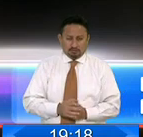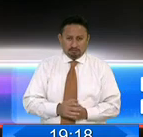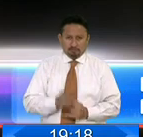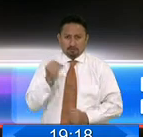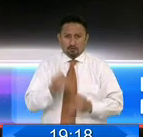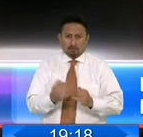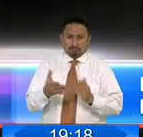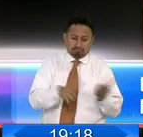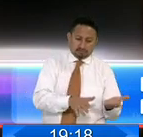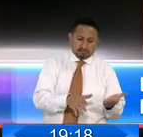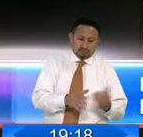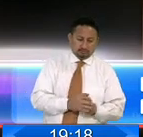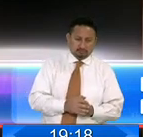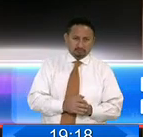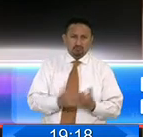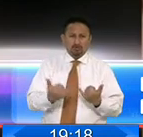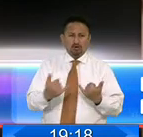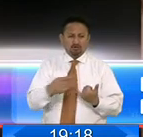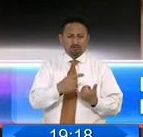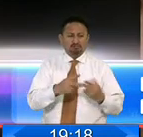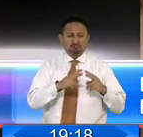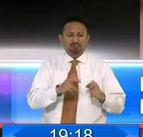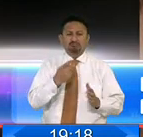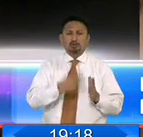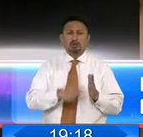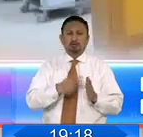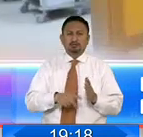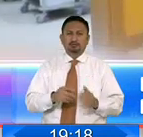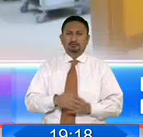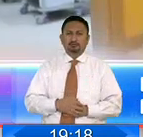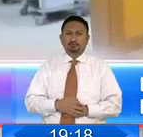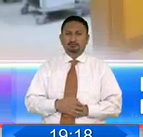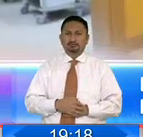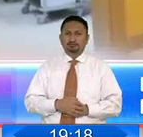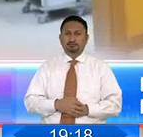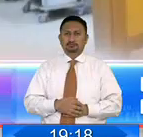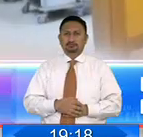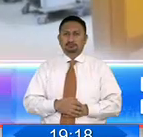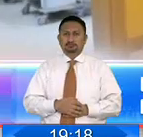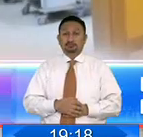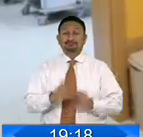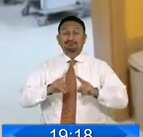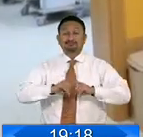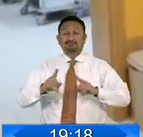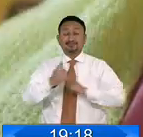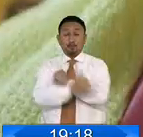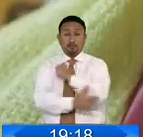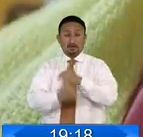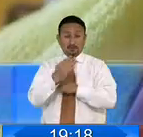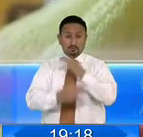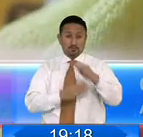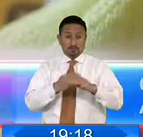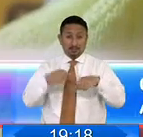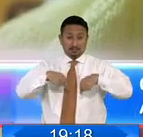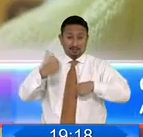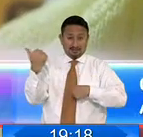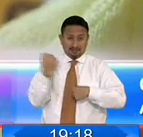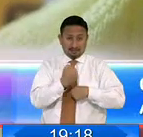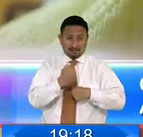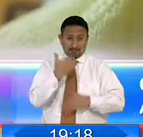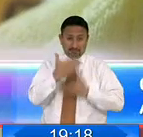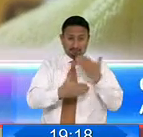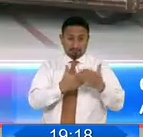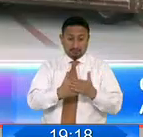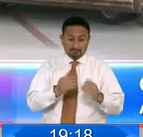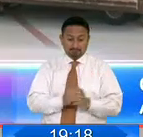finalmente murió y hoy investigan el caso mientras tanto a diferentes países del mundo las vacunas van llegando en